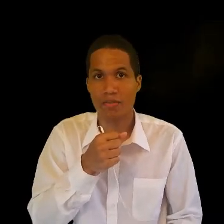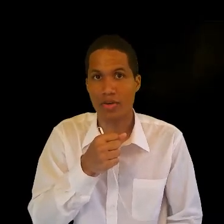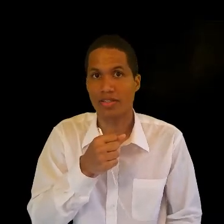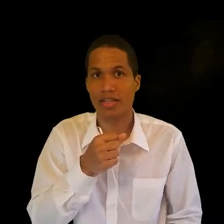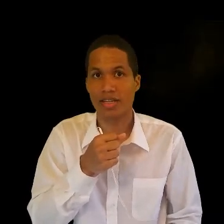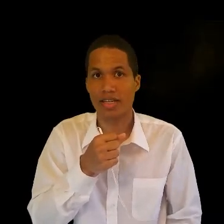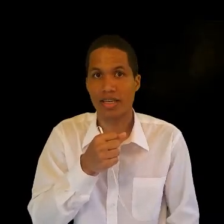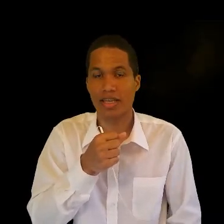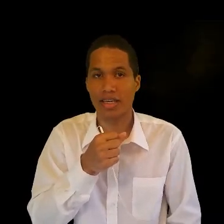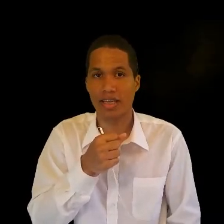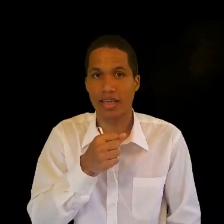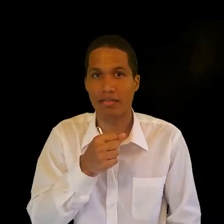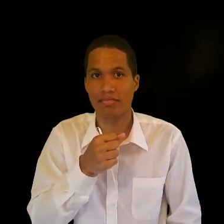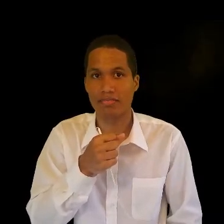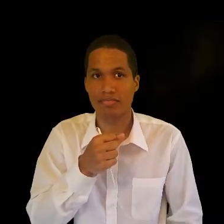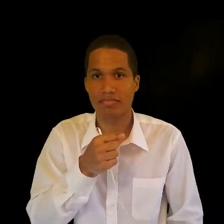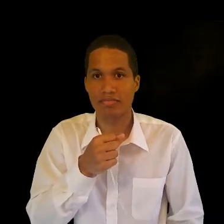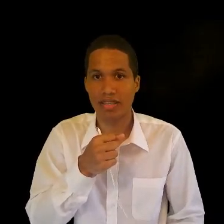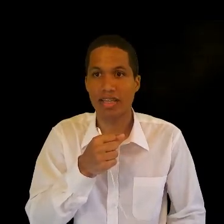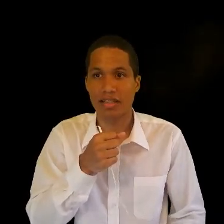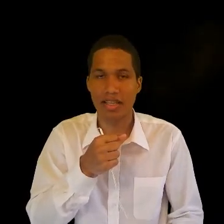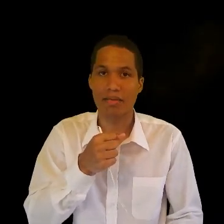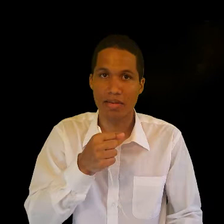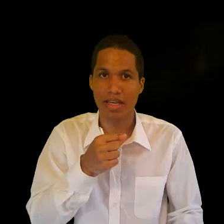y demuestra que